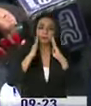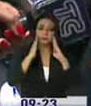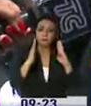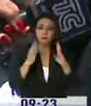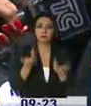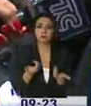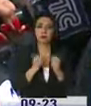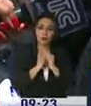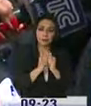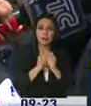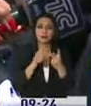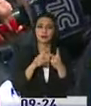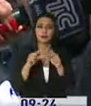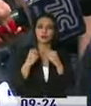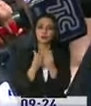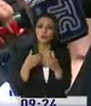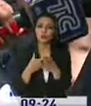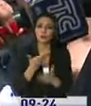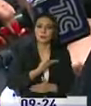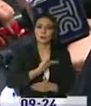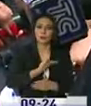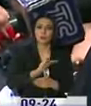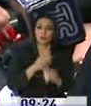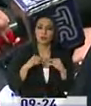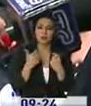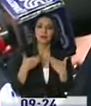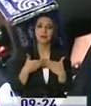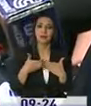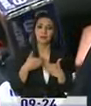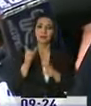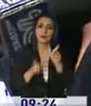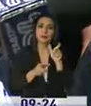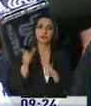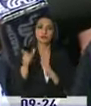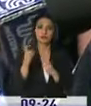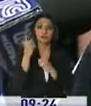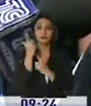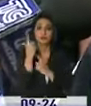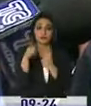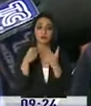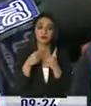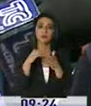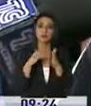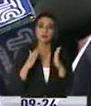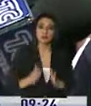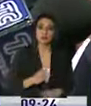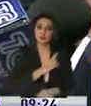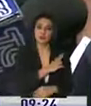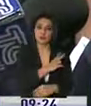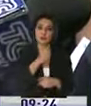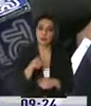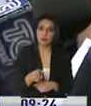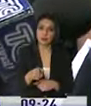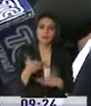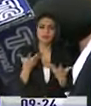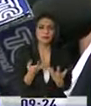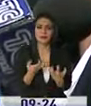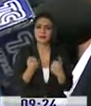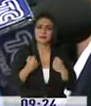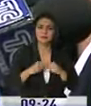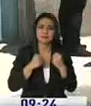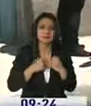acompañamiento junto con las brigadas que están compuestas por personal militar, por estudiantes universitarios que están muy deseosos